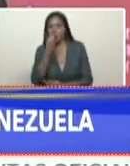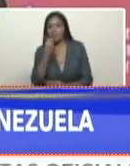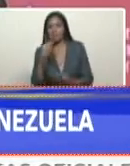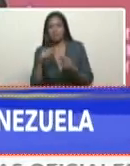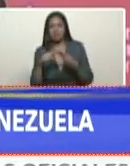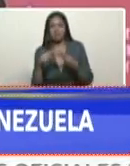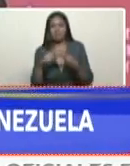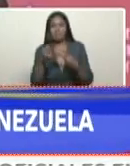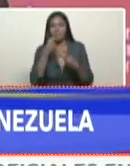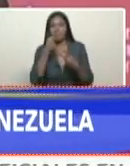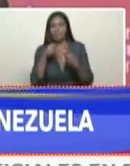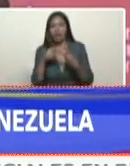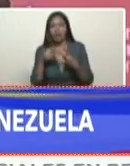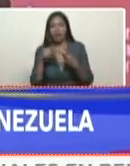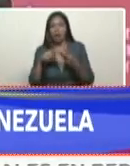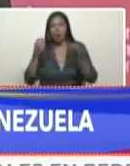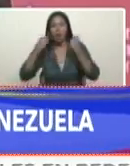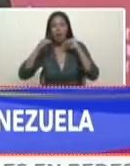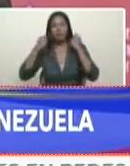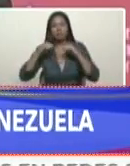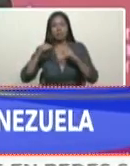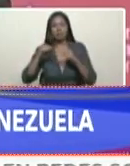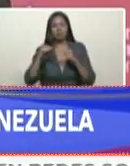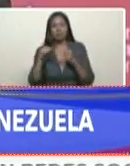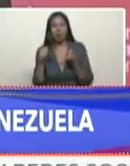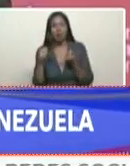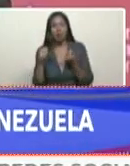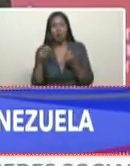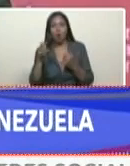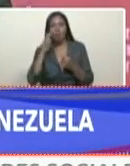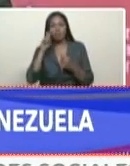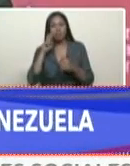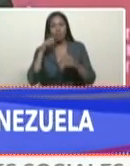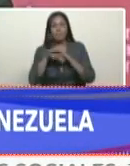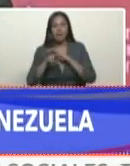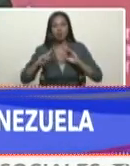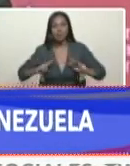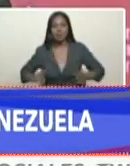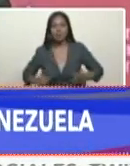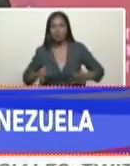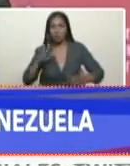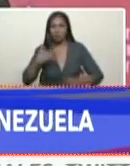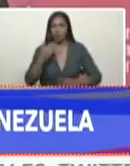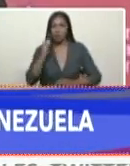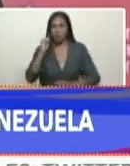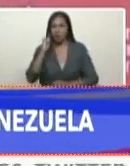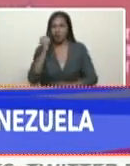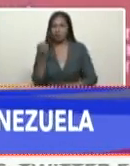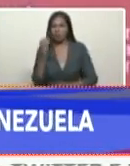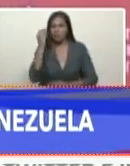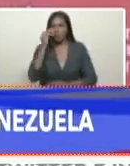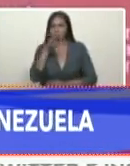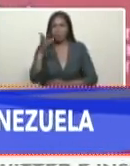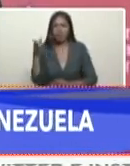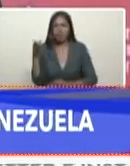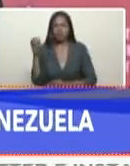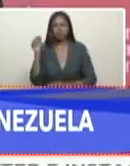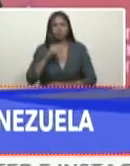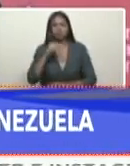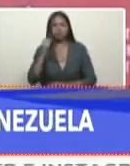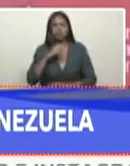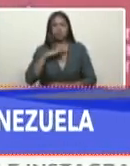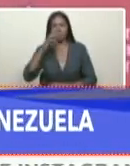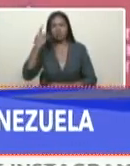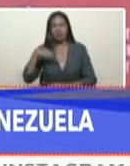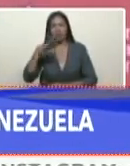los ejercicios del parto humanizado sin dolor. ¿Ah? ¿Podremos lograrlo, verdad? Tengo fe